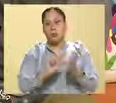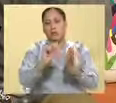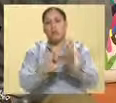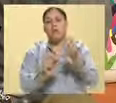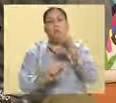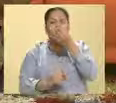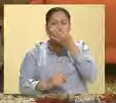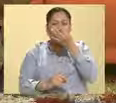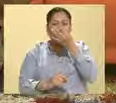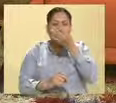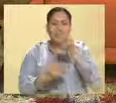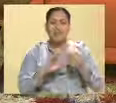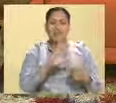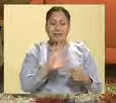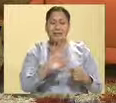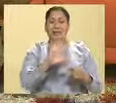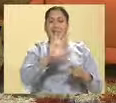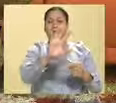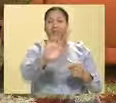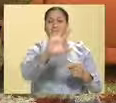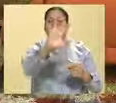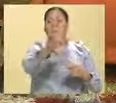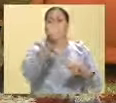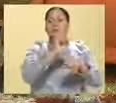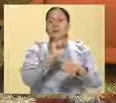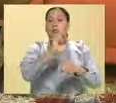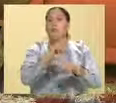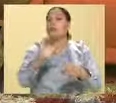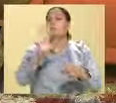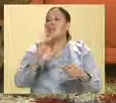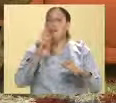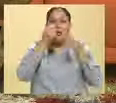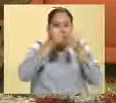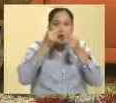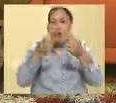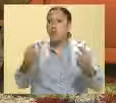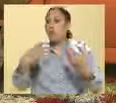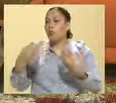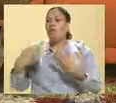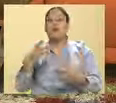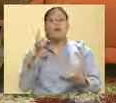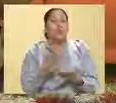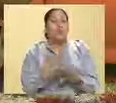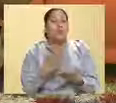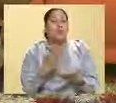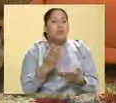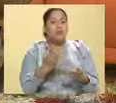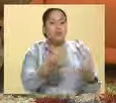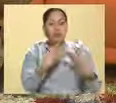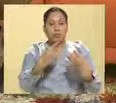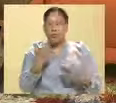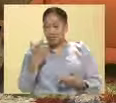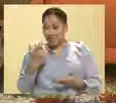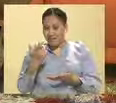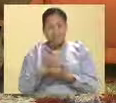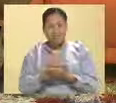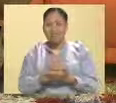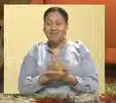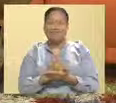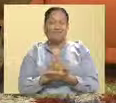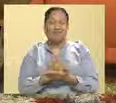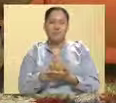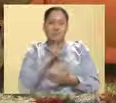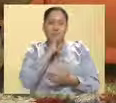Pues sí. Obviamente, muchas personas que se dedican a los servicios viven de las propinas, porque su salario no es